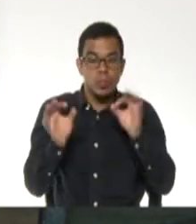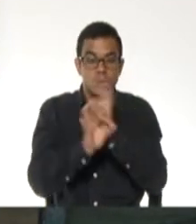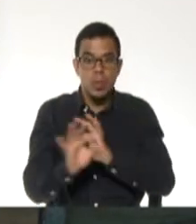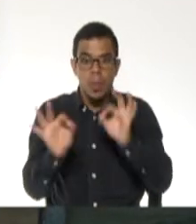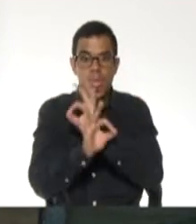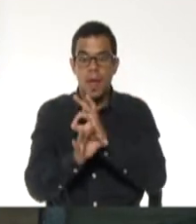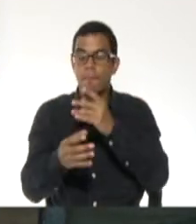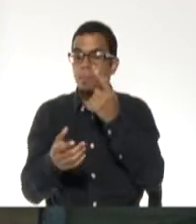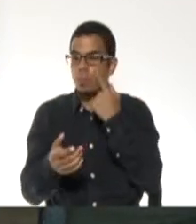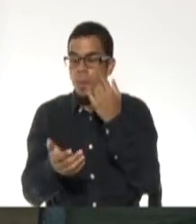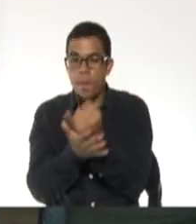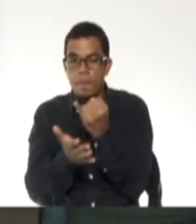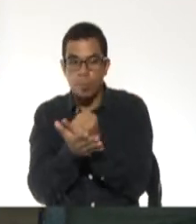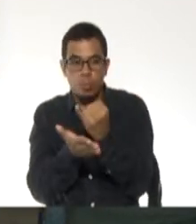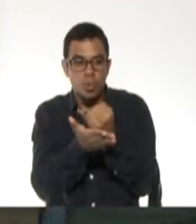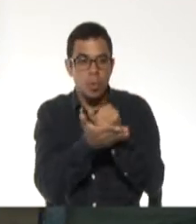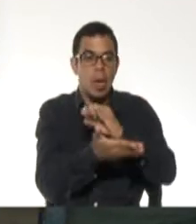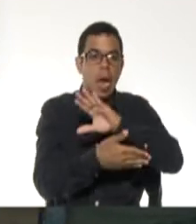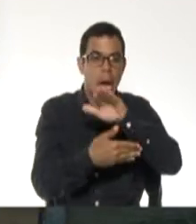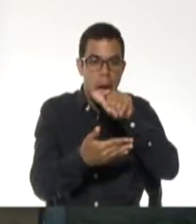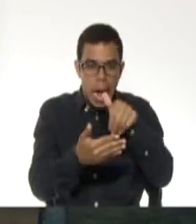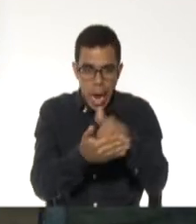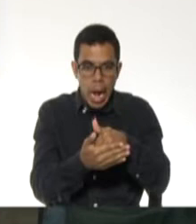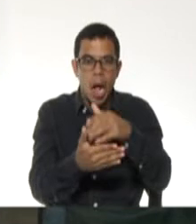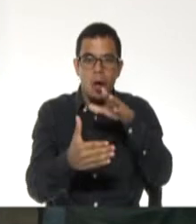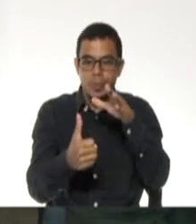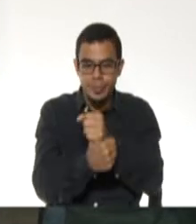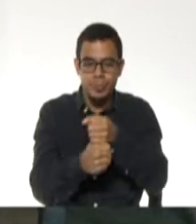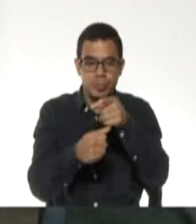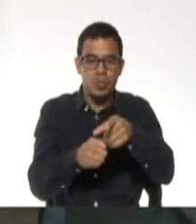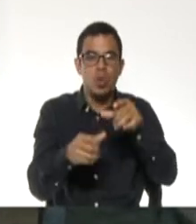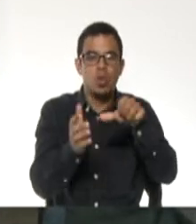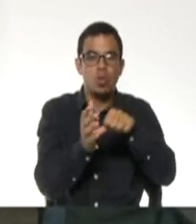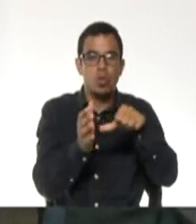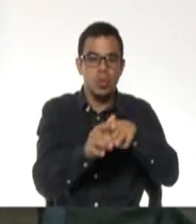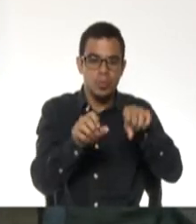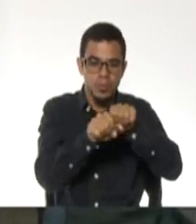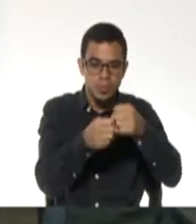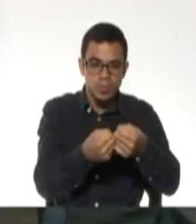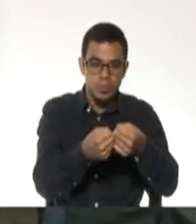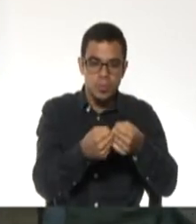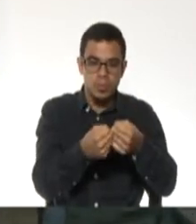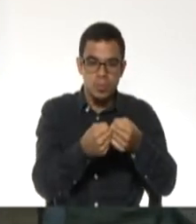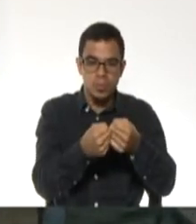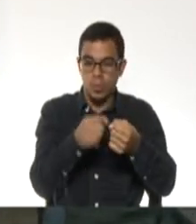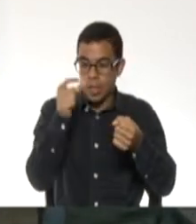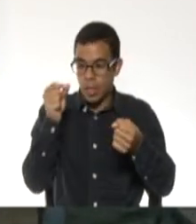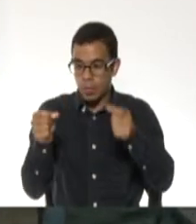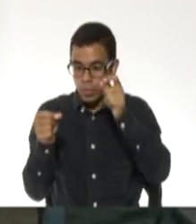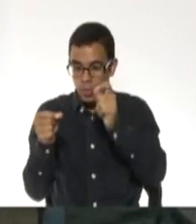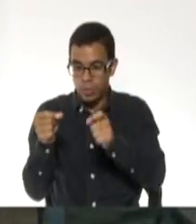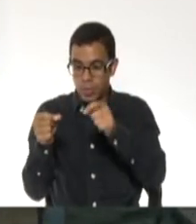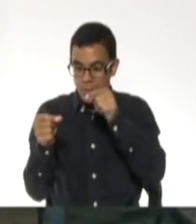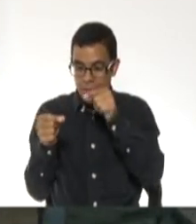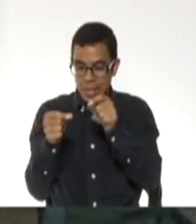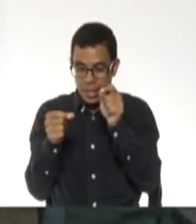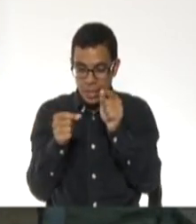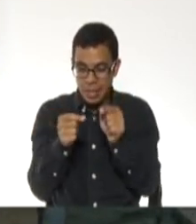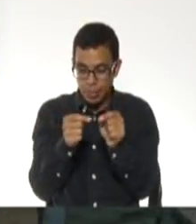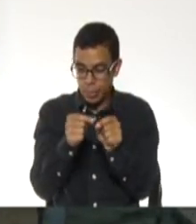lumínica. Quiere decir que entre este punto y este punto debe estar roto el